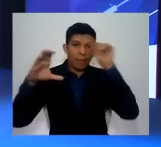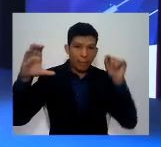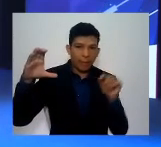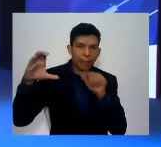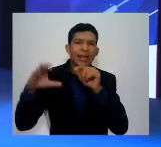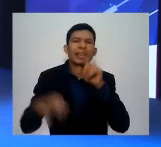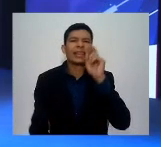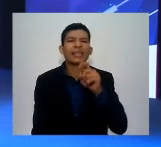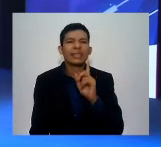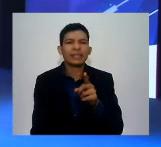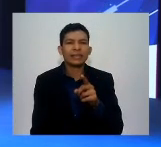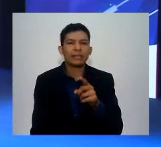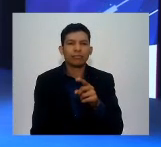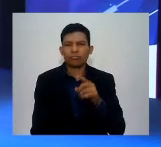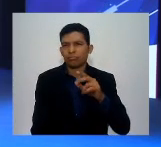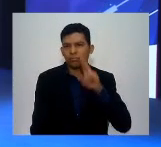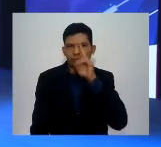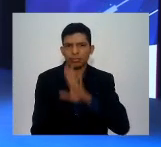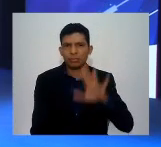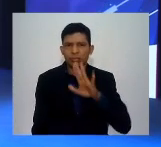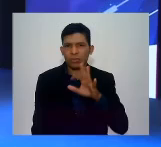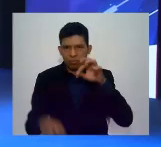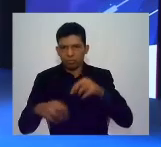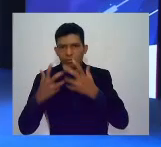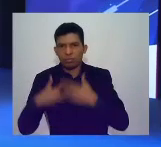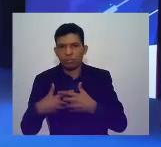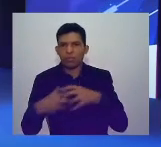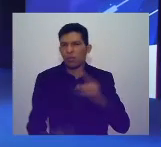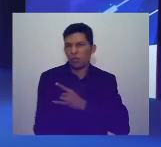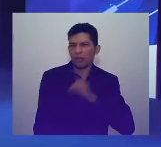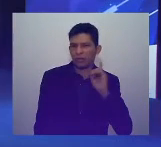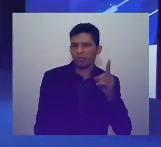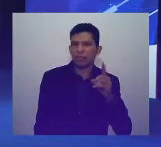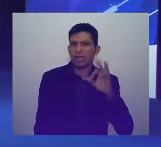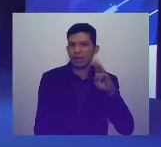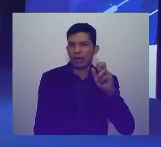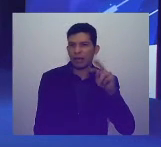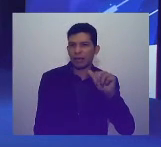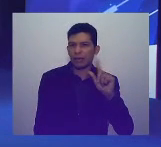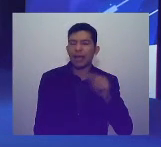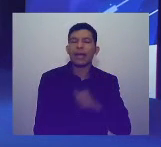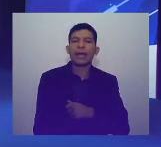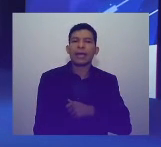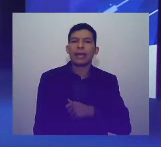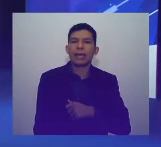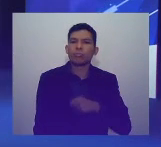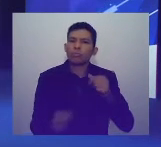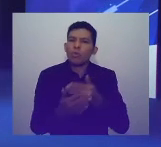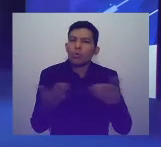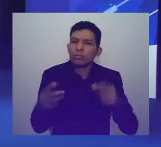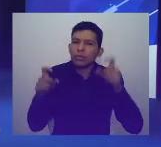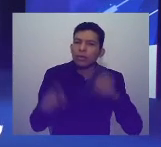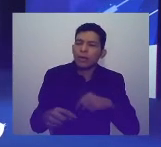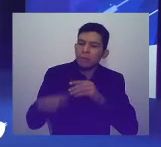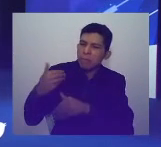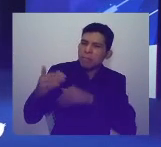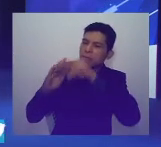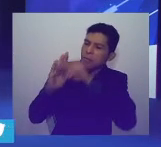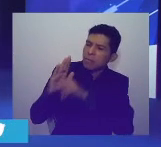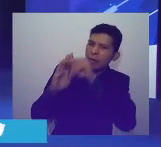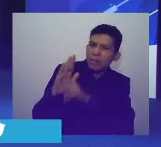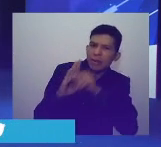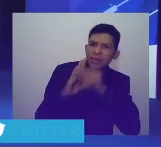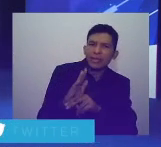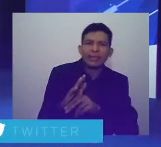resucitación cardiopulmonar y solamente para periodos cortos. Sin embargo, con la necesidad que había de pronto tratar a las personas con